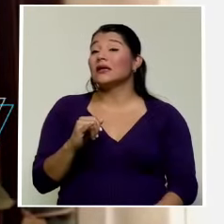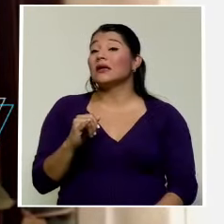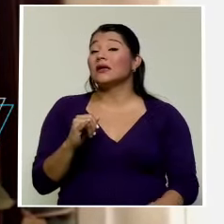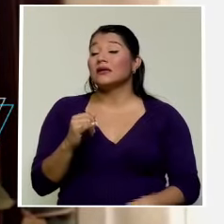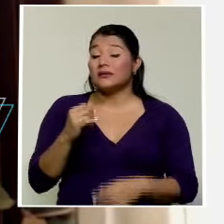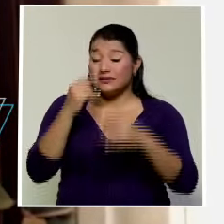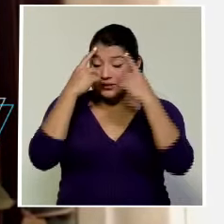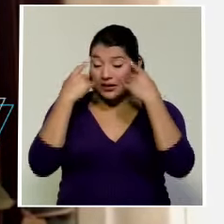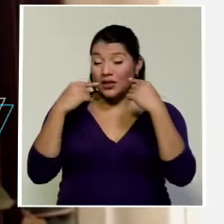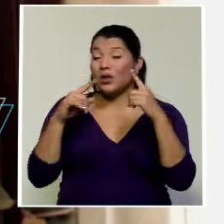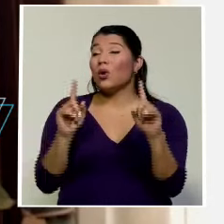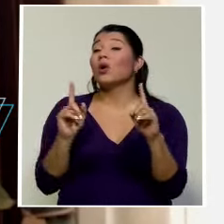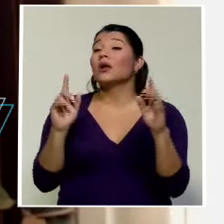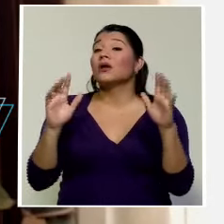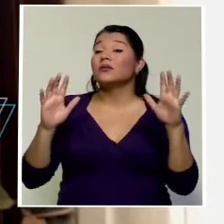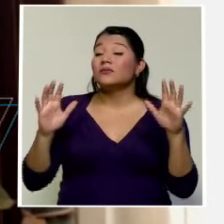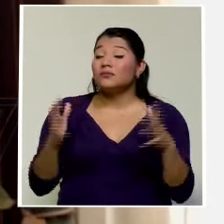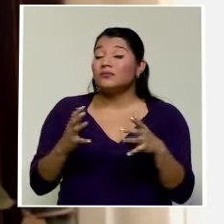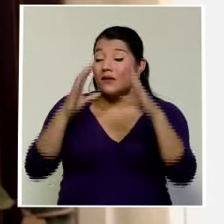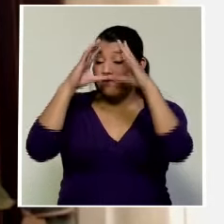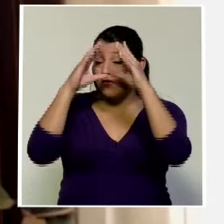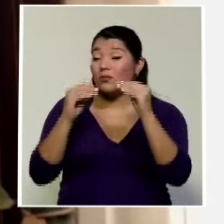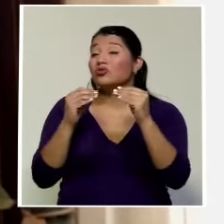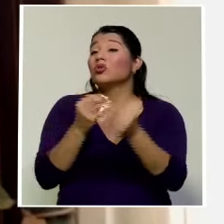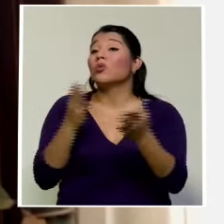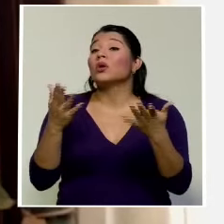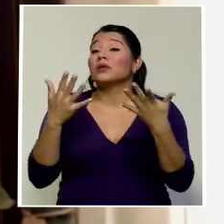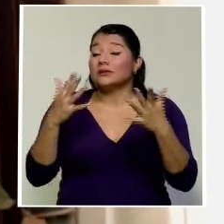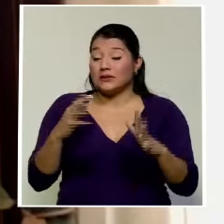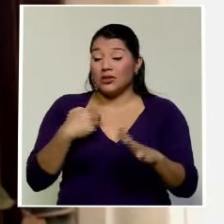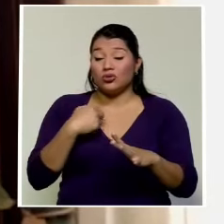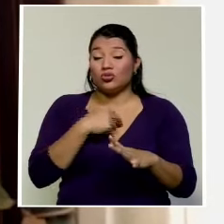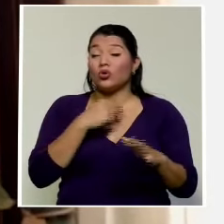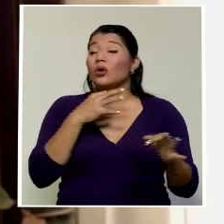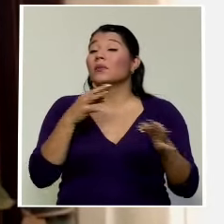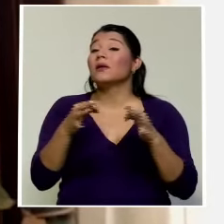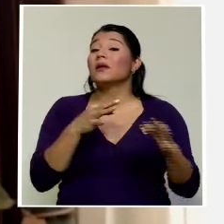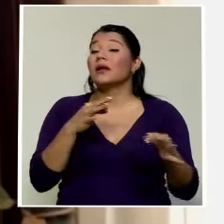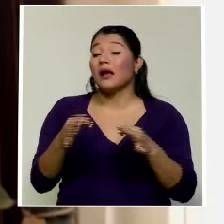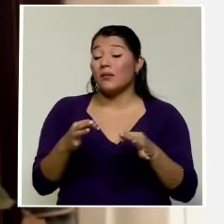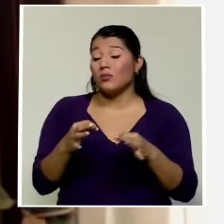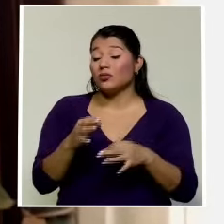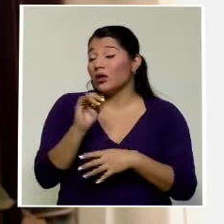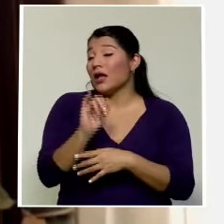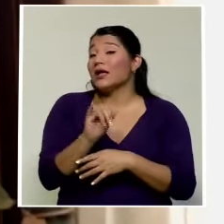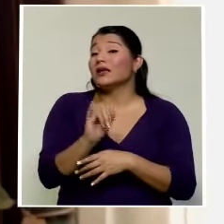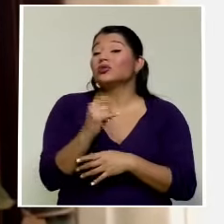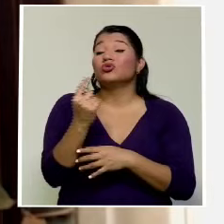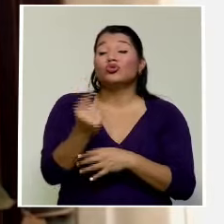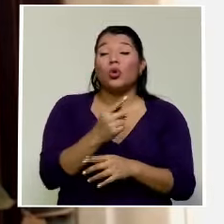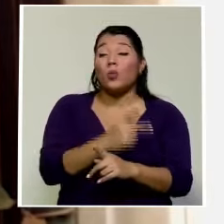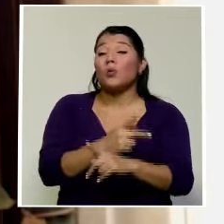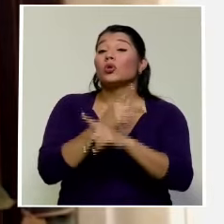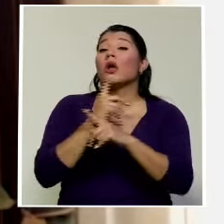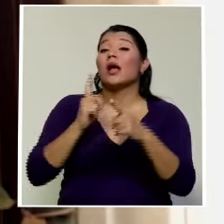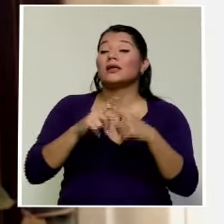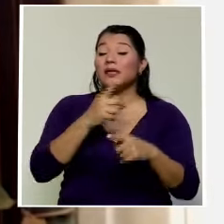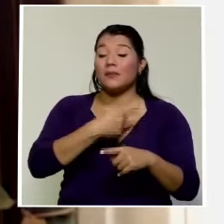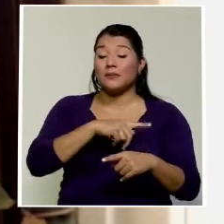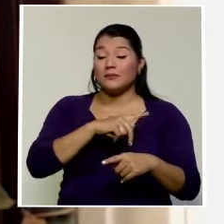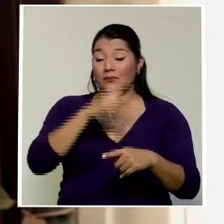la información pública. Ya la jueza ha aclarado que es una medida cautelar de carácter